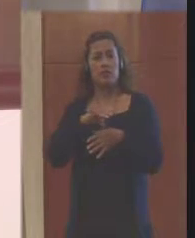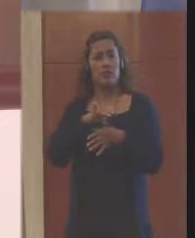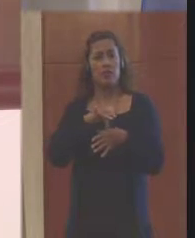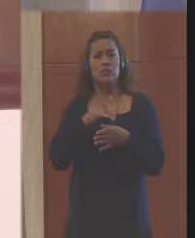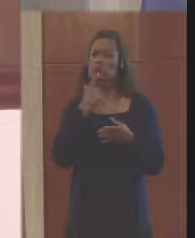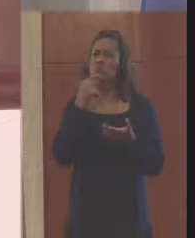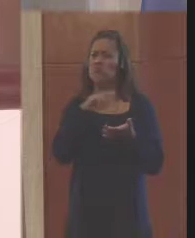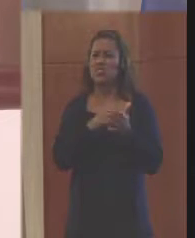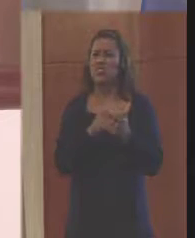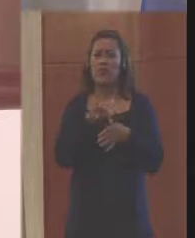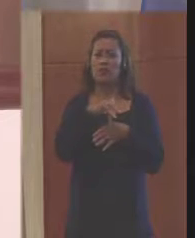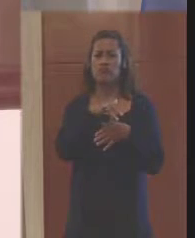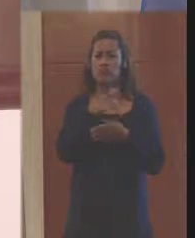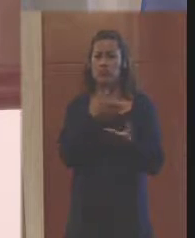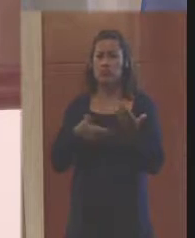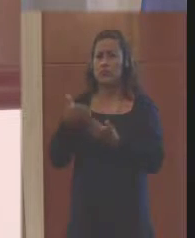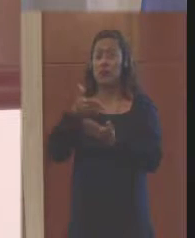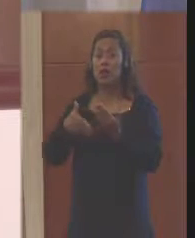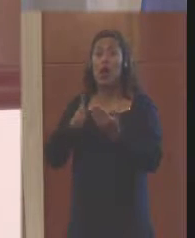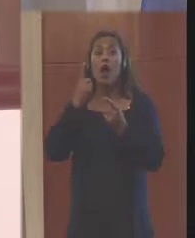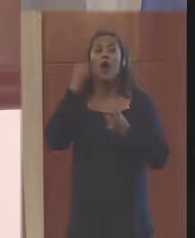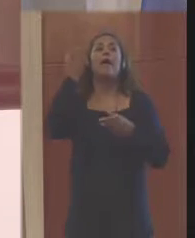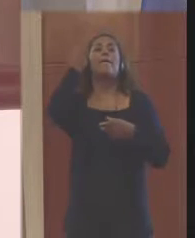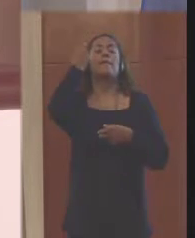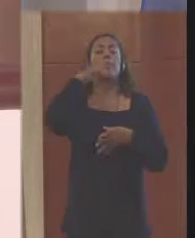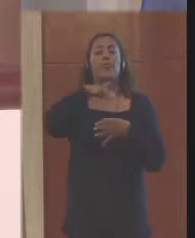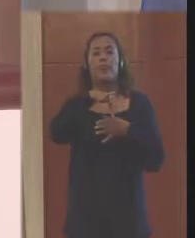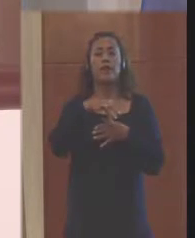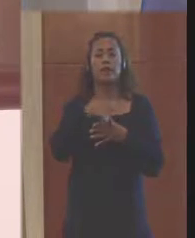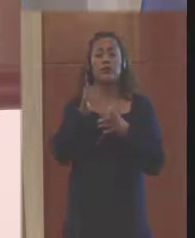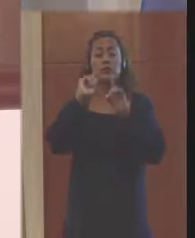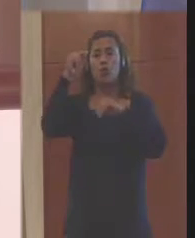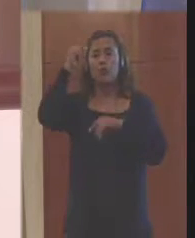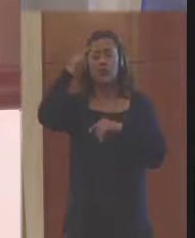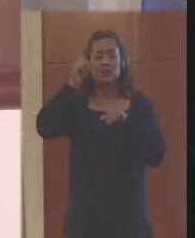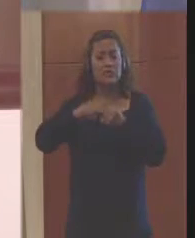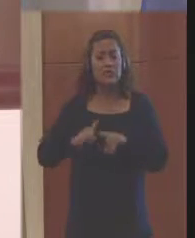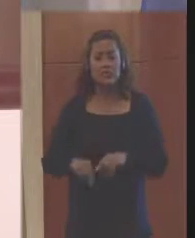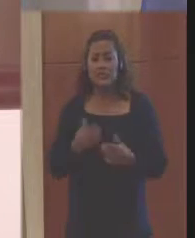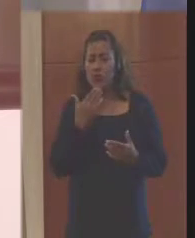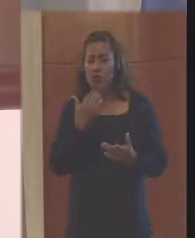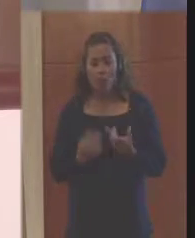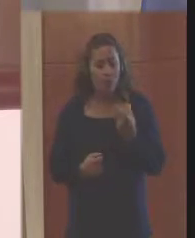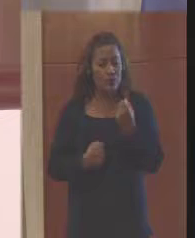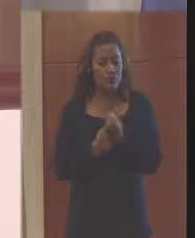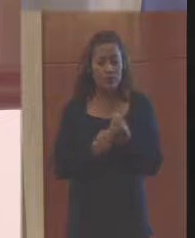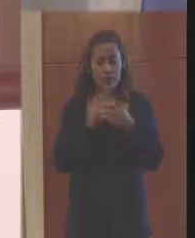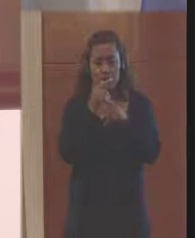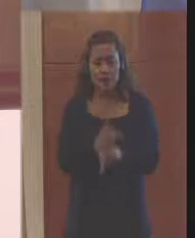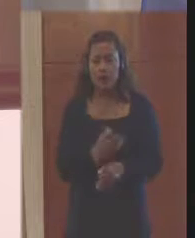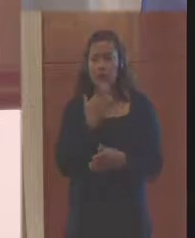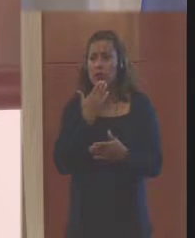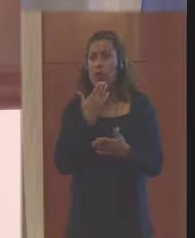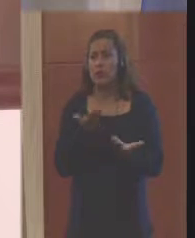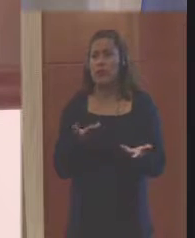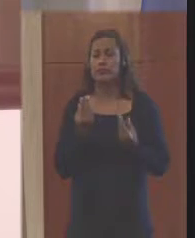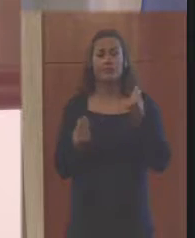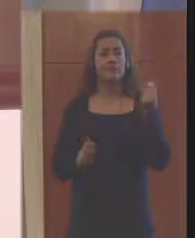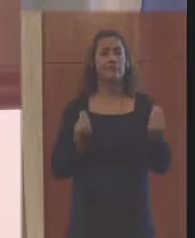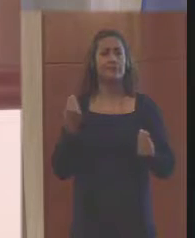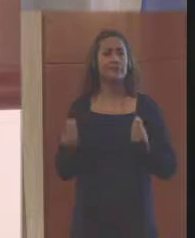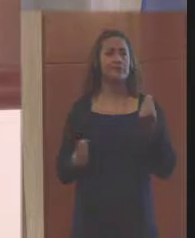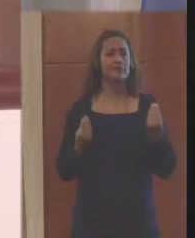no están dispuestos a retener, ¿qué pueden hacer ahí los gobiernos del sector público? Existen muchas